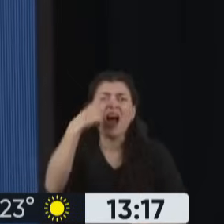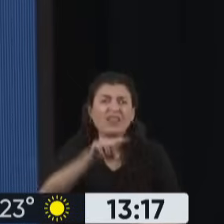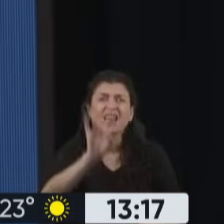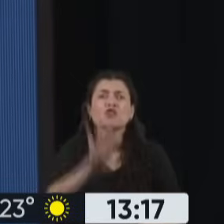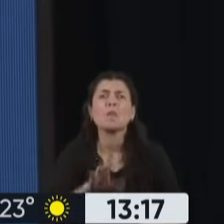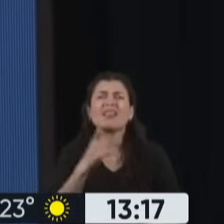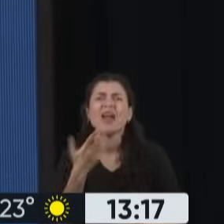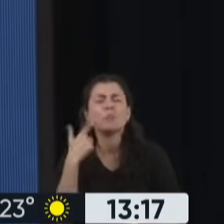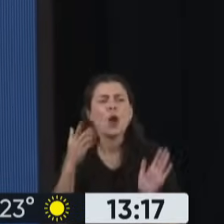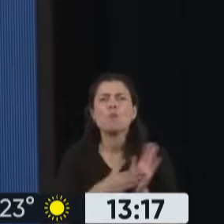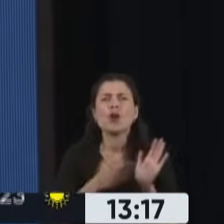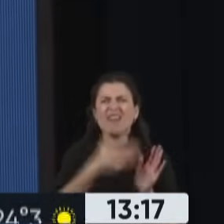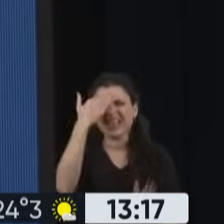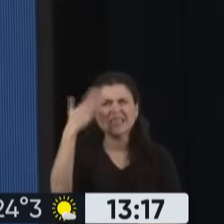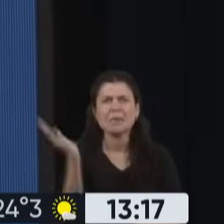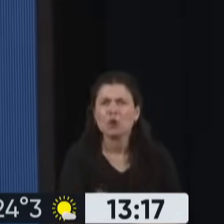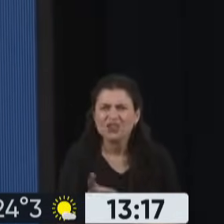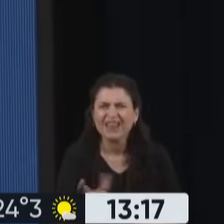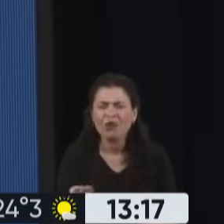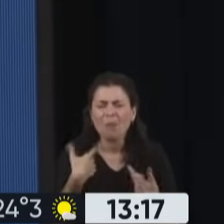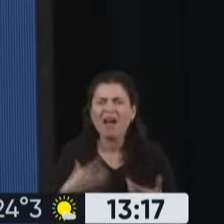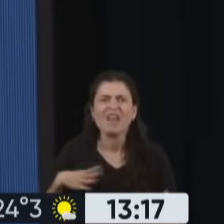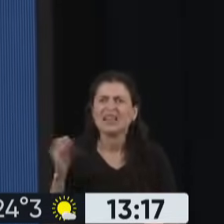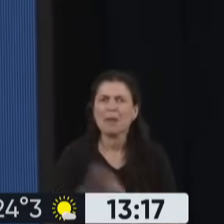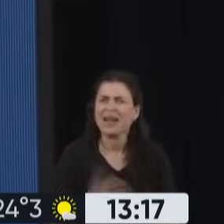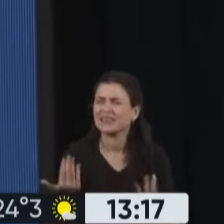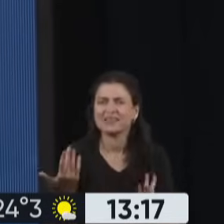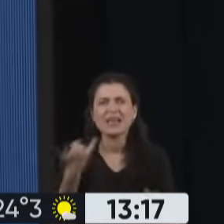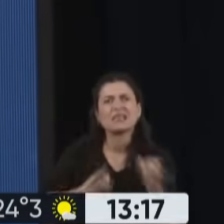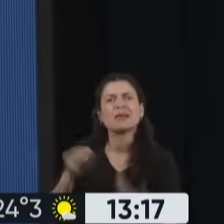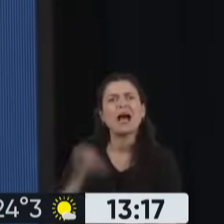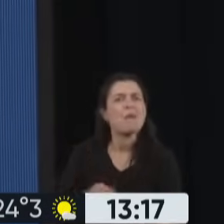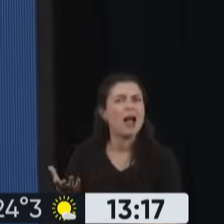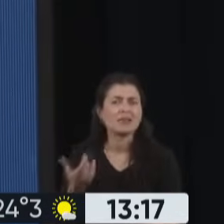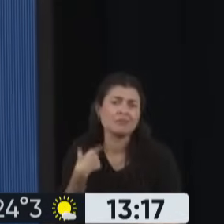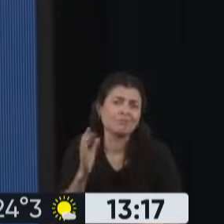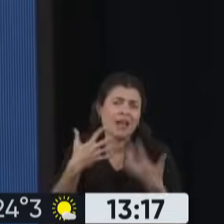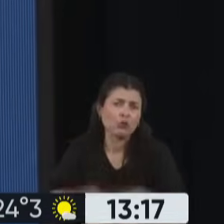15%. O sea, por decirlo de alguna manera, empíricamente era bastante pedorro.